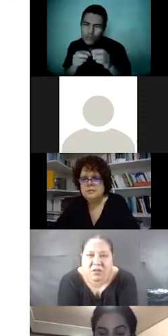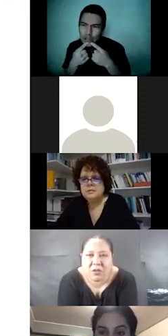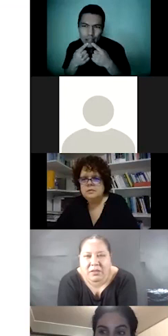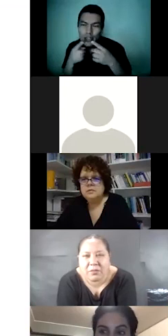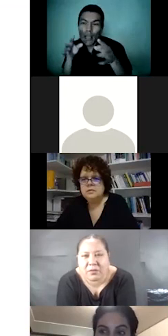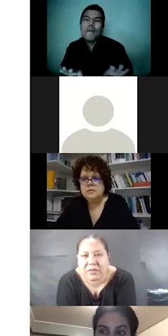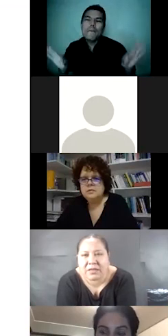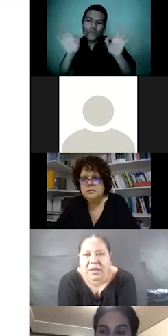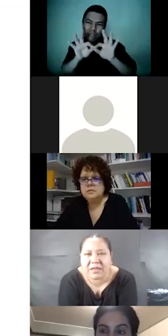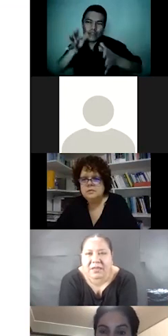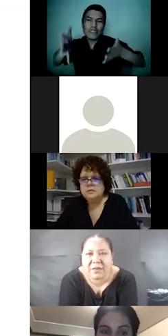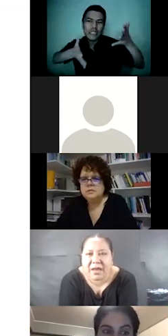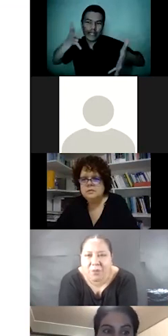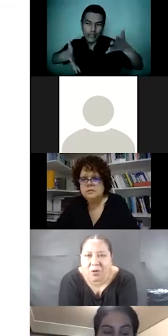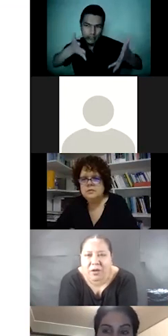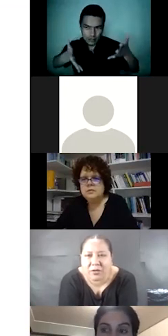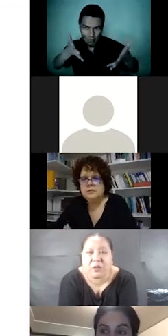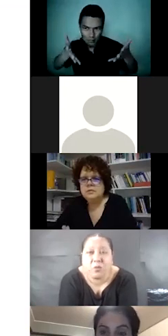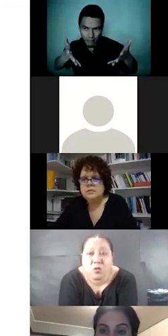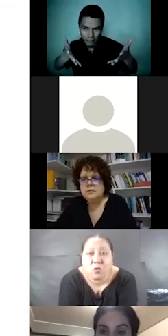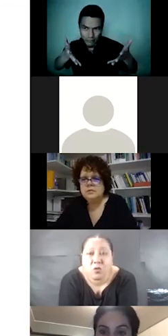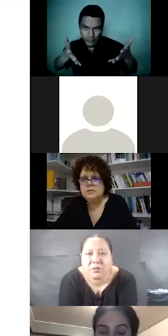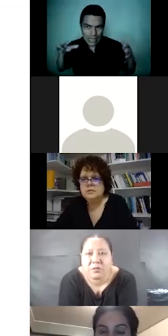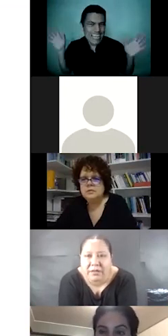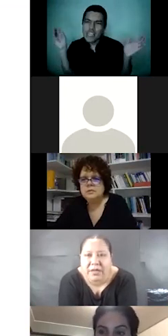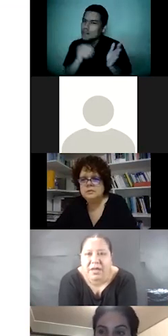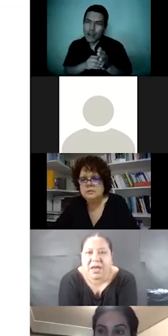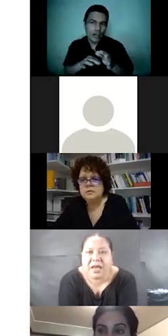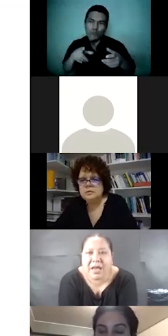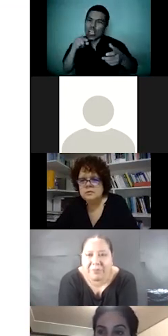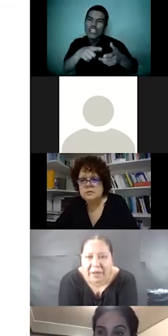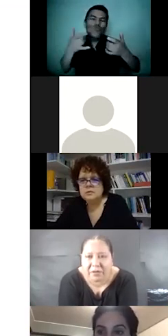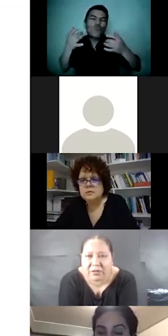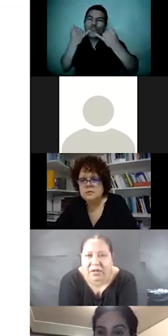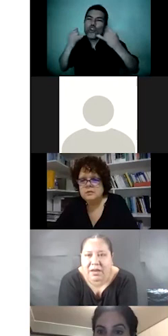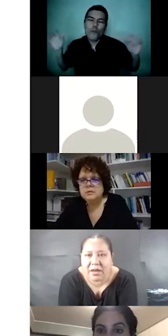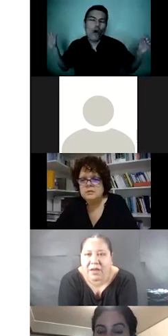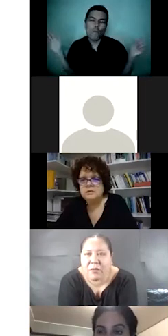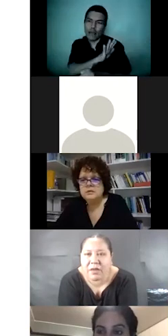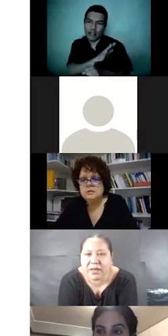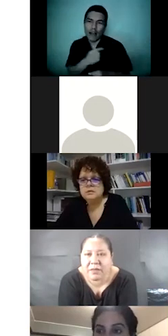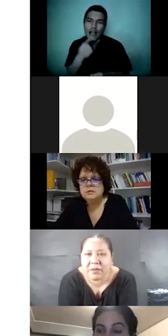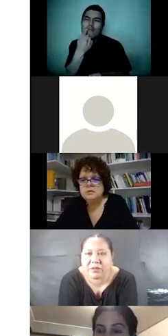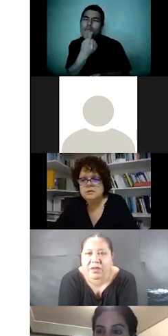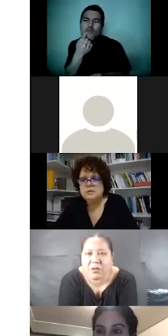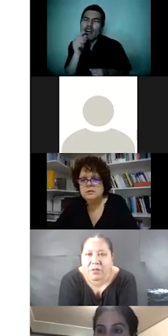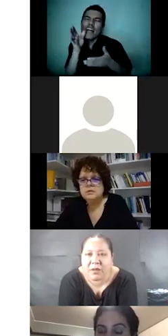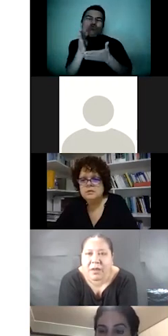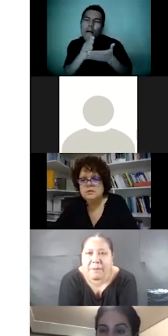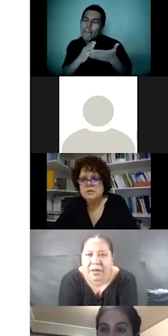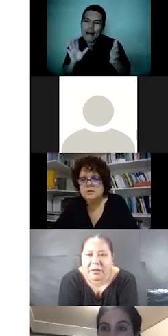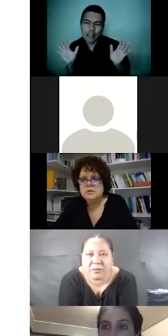así que no hay tanta importancia en que se vea la boca, ¿no? Es mucho más importante las manos. La lengua es en las manos, el